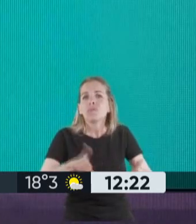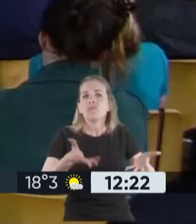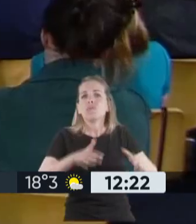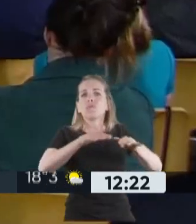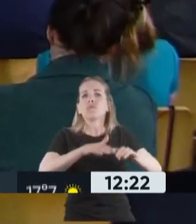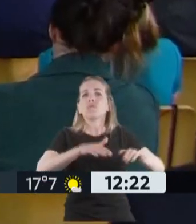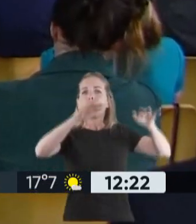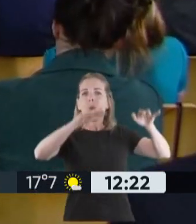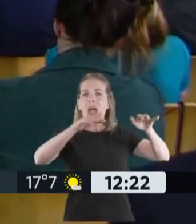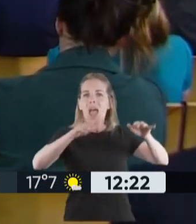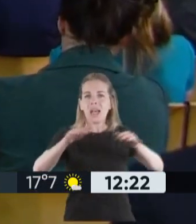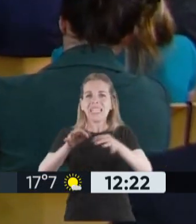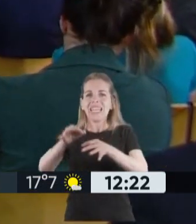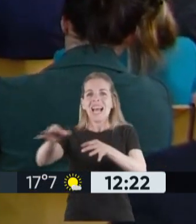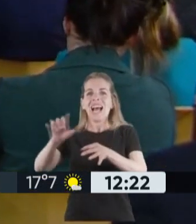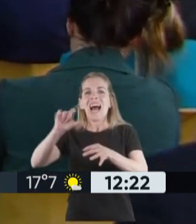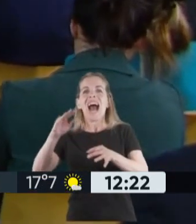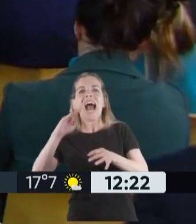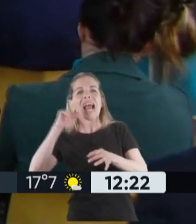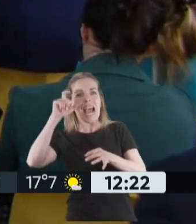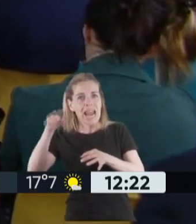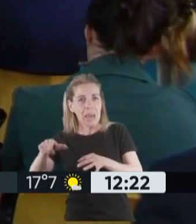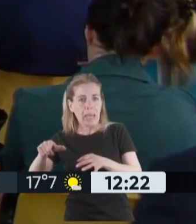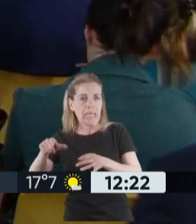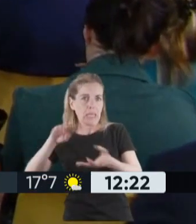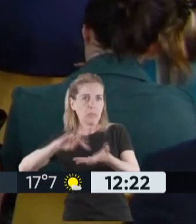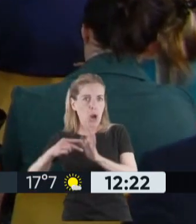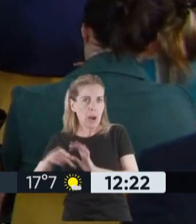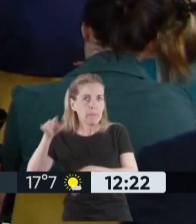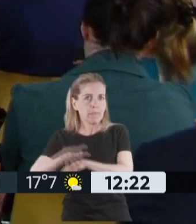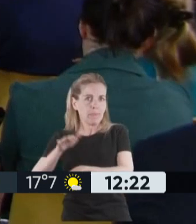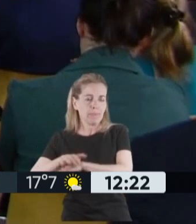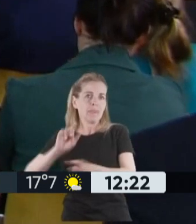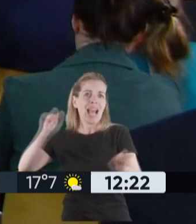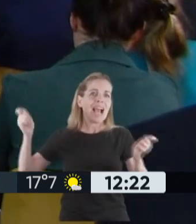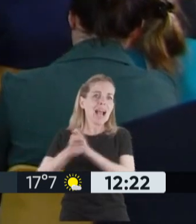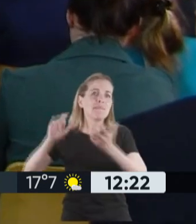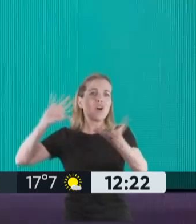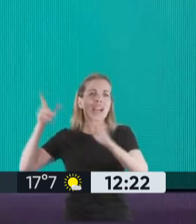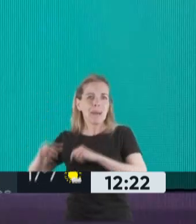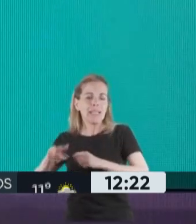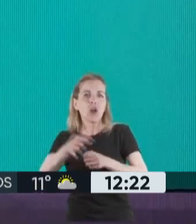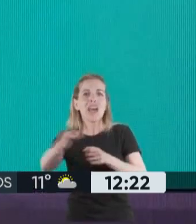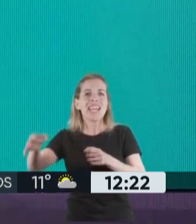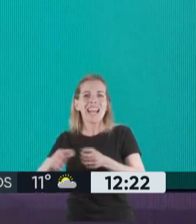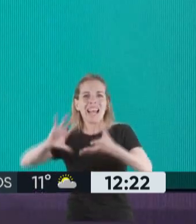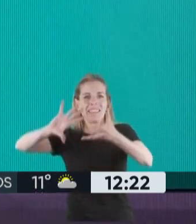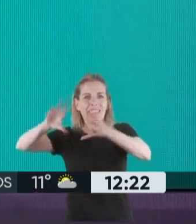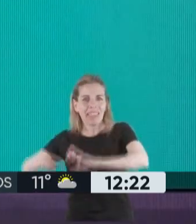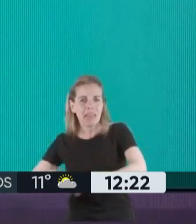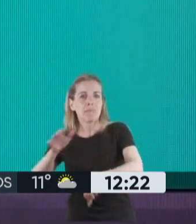Caribe tambaleando con el cambio climático, con islas que definitivamente desaparecen porque el mar las